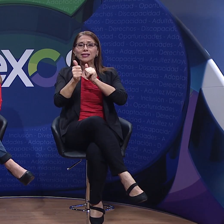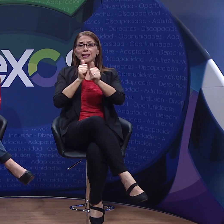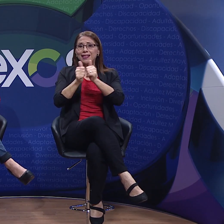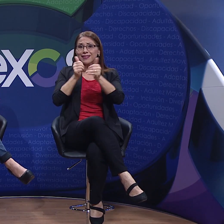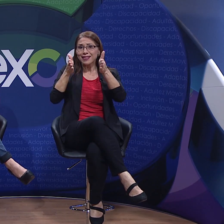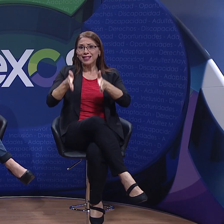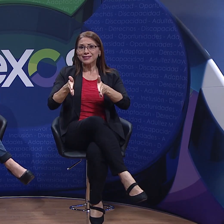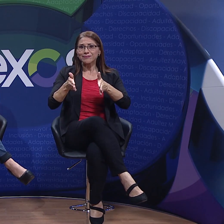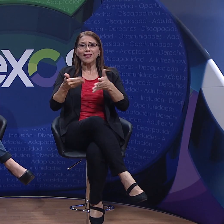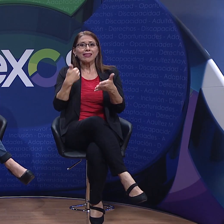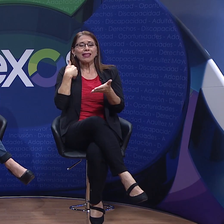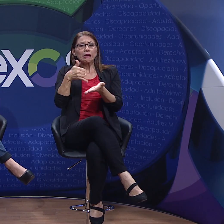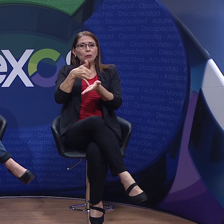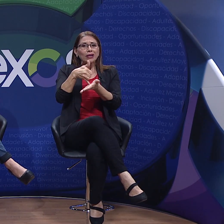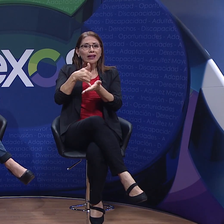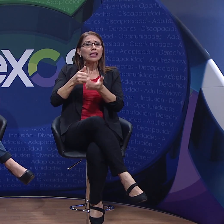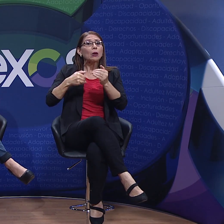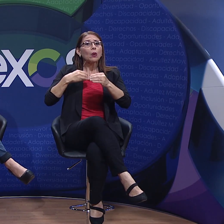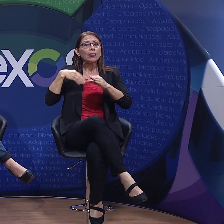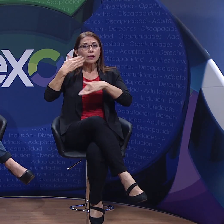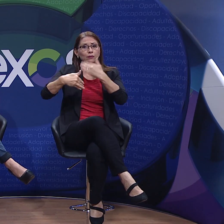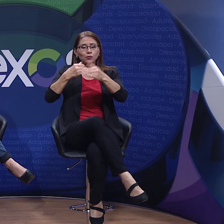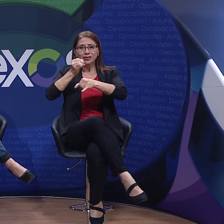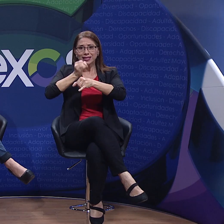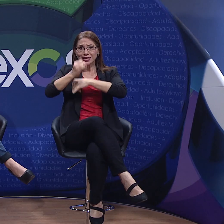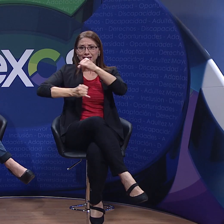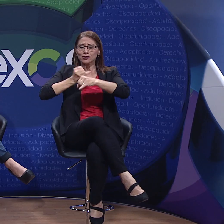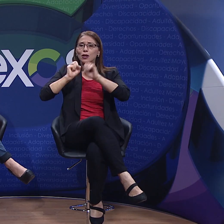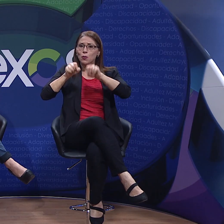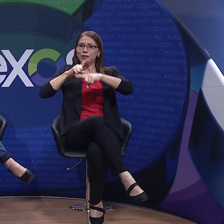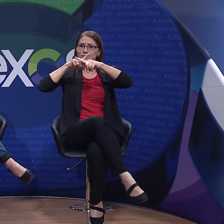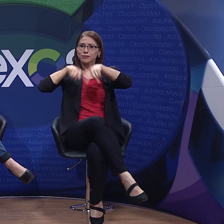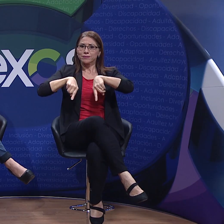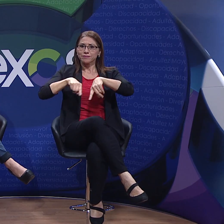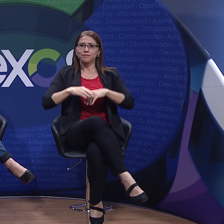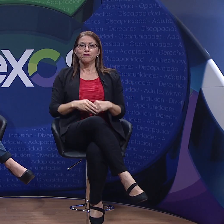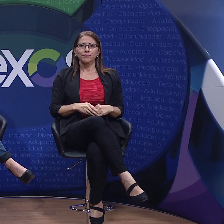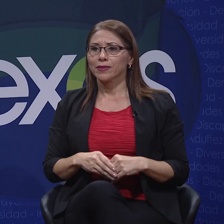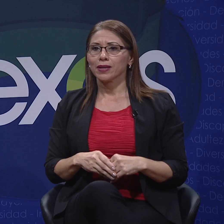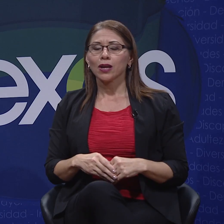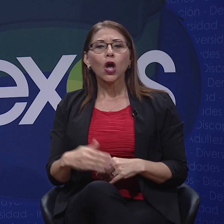compiten con la vulnerabilidad de ser descalificados por el ente internacional.